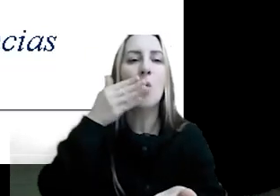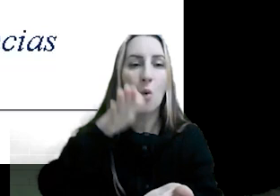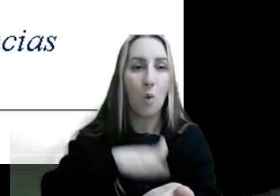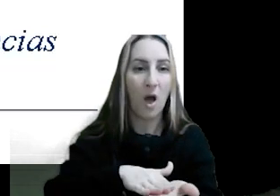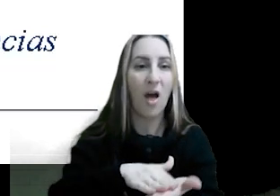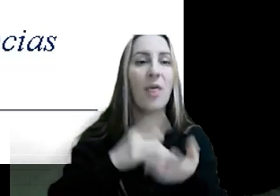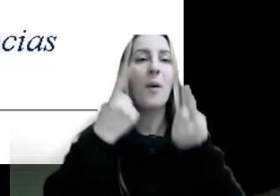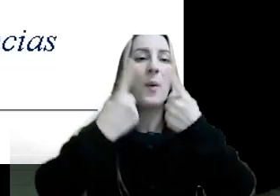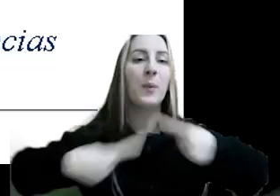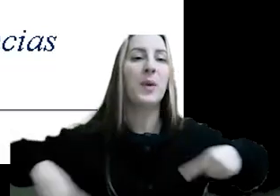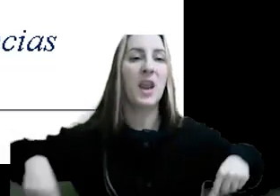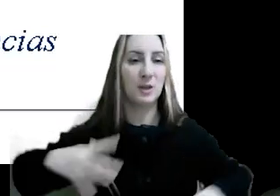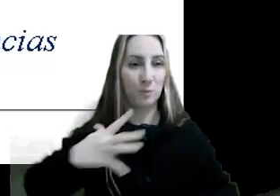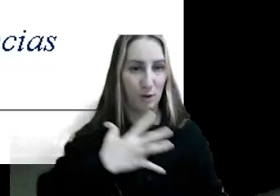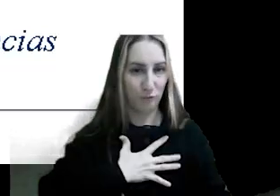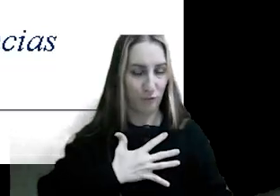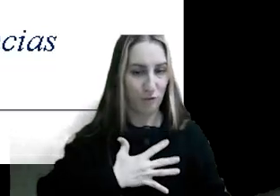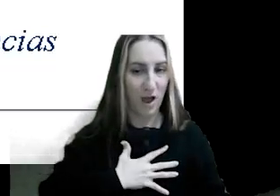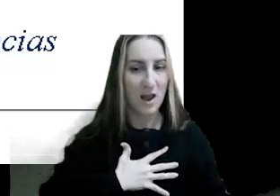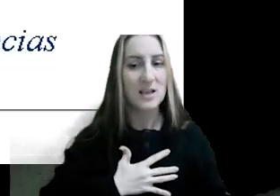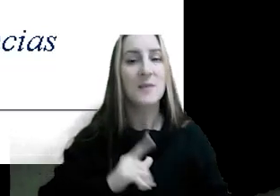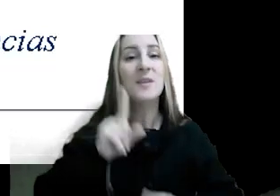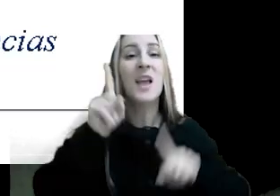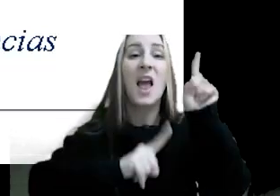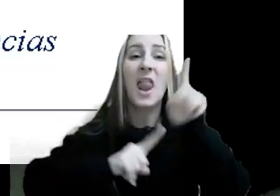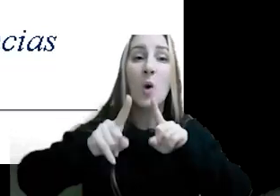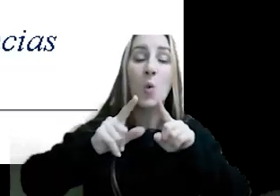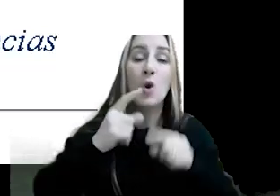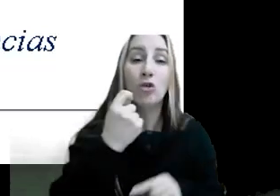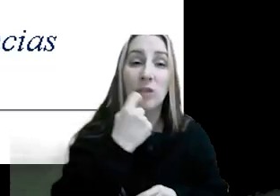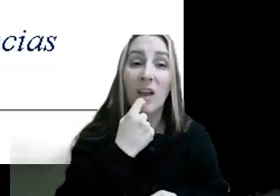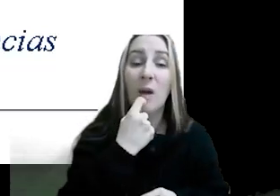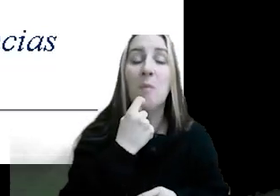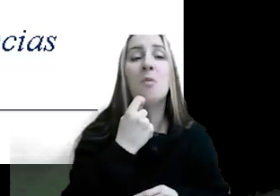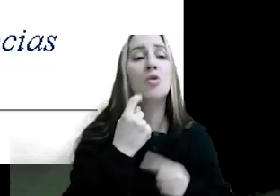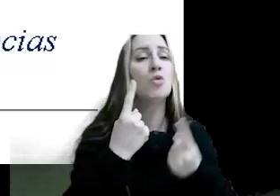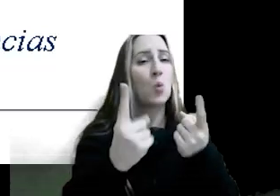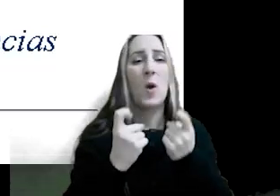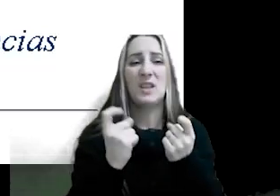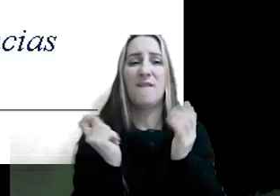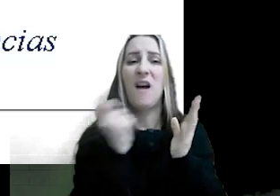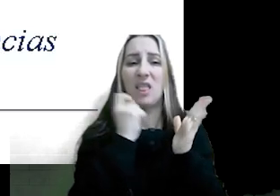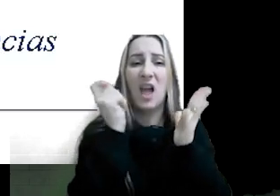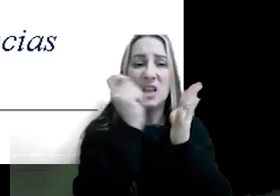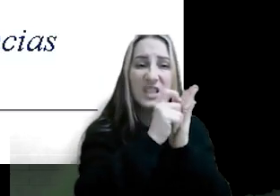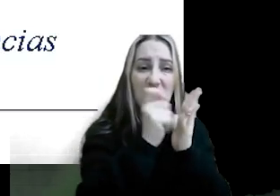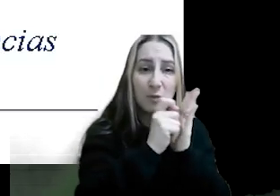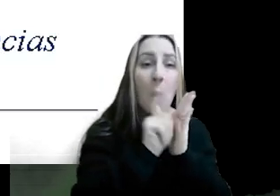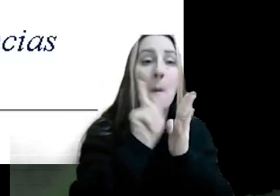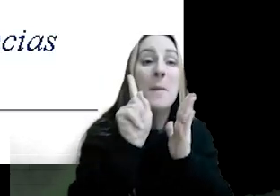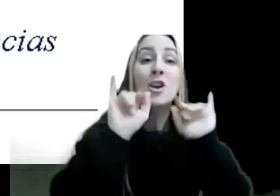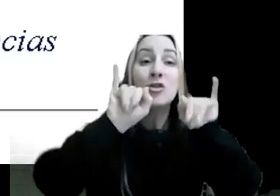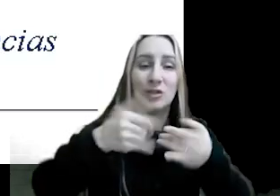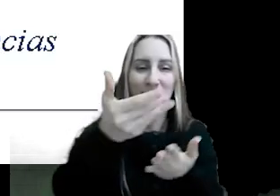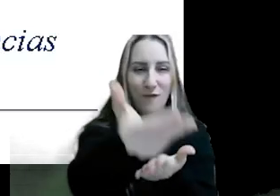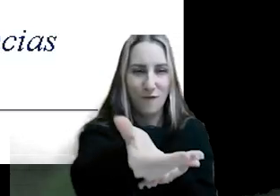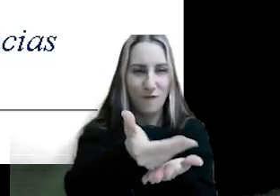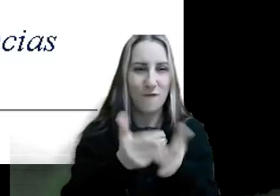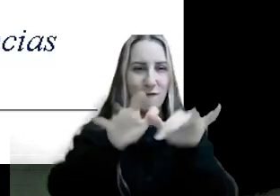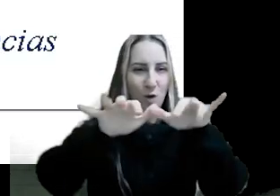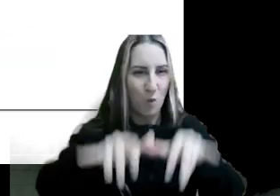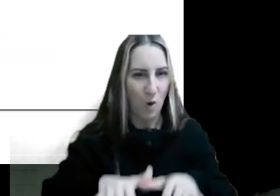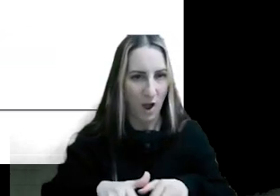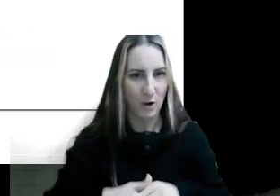bienes personales. En algunos casos, sin necesidad de inscripción, pero a través del formulario.